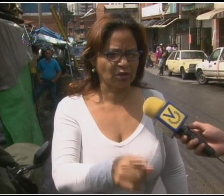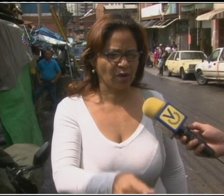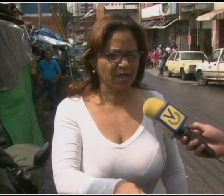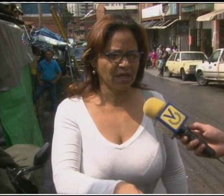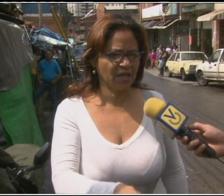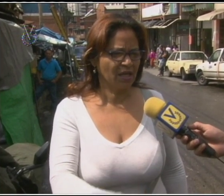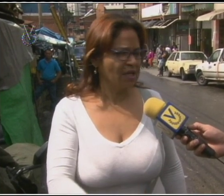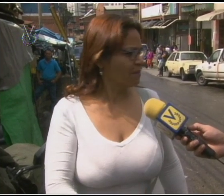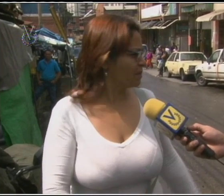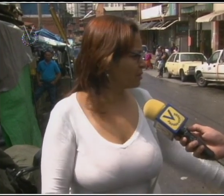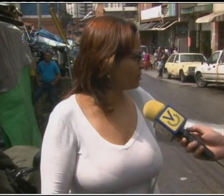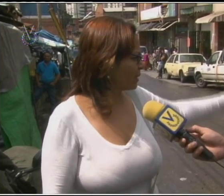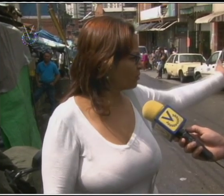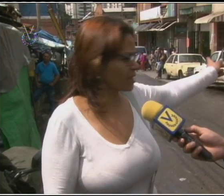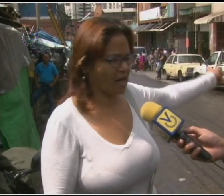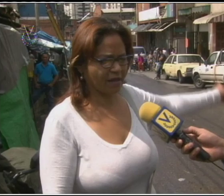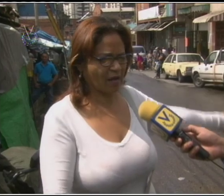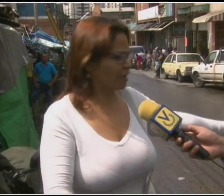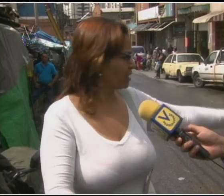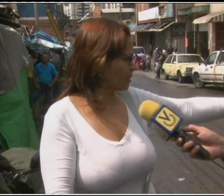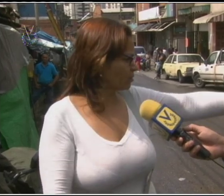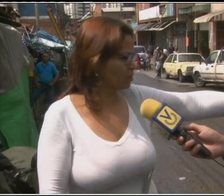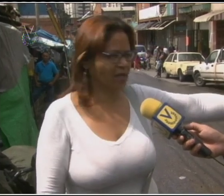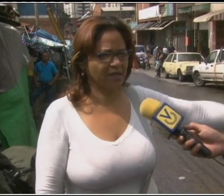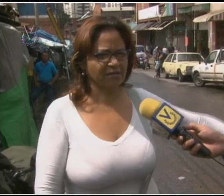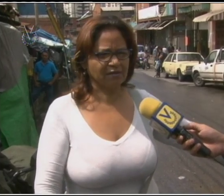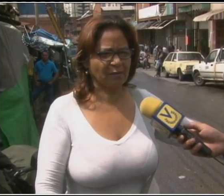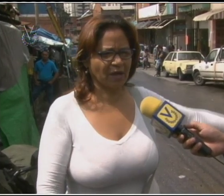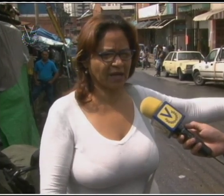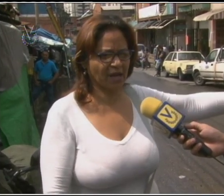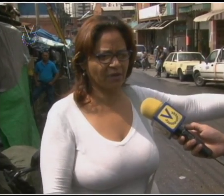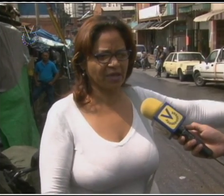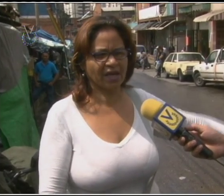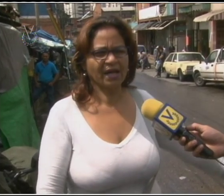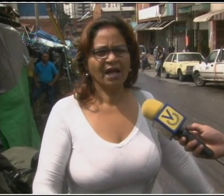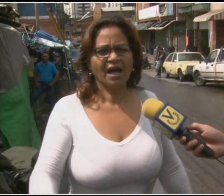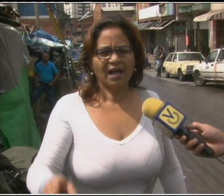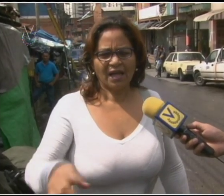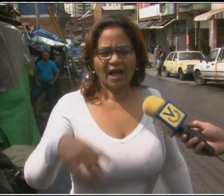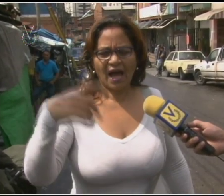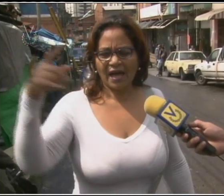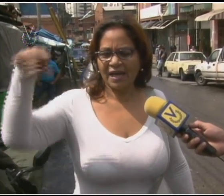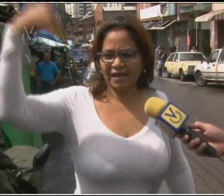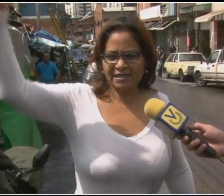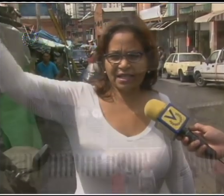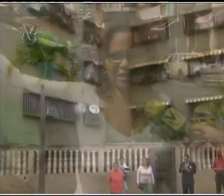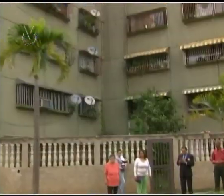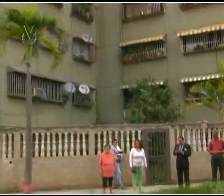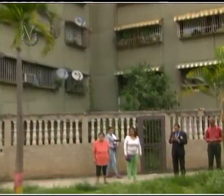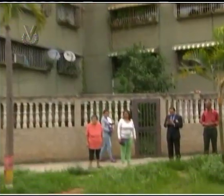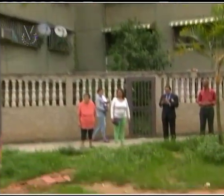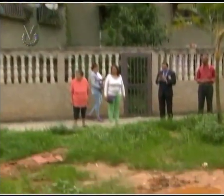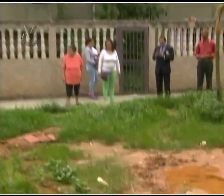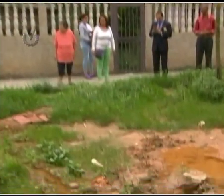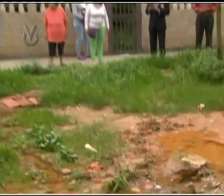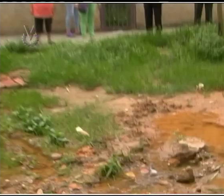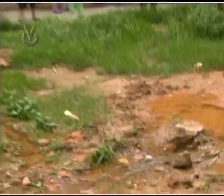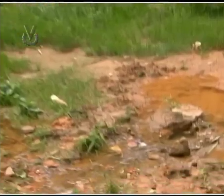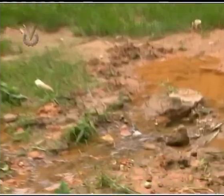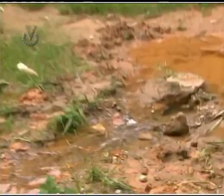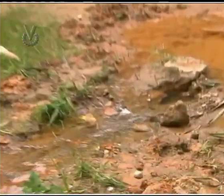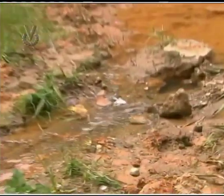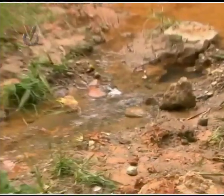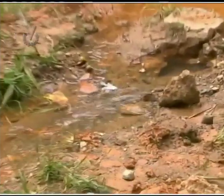tubos, tanto aquí, primero se partió allá, ahora se partió por aquí, después que arreglaron allá. En la residencia donde yo vivo, dentro